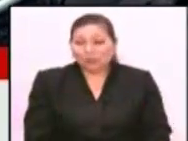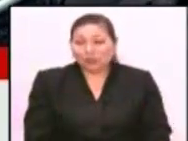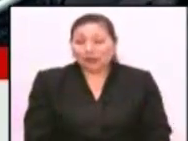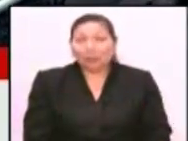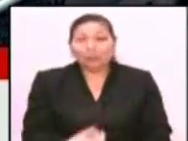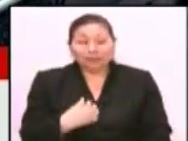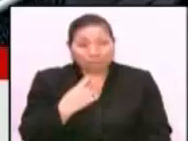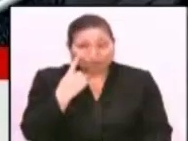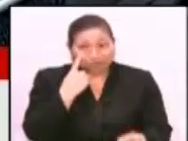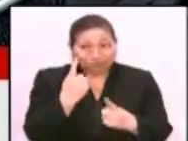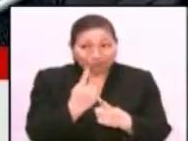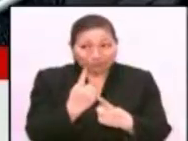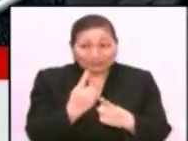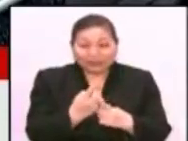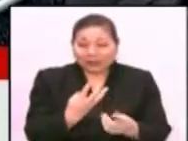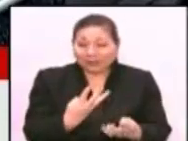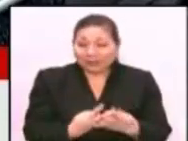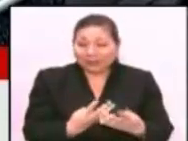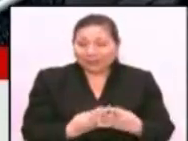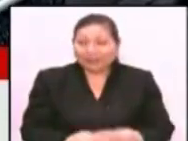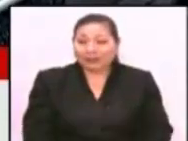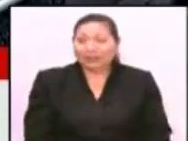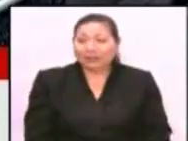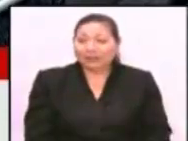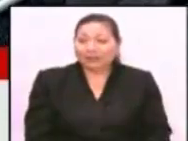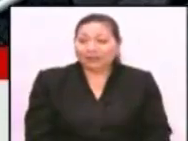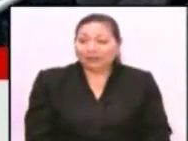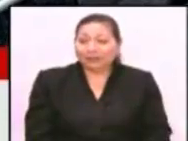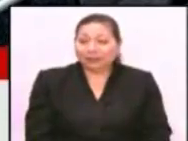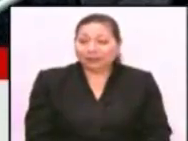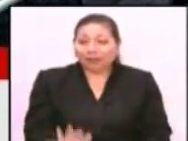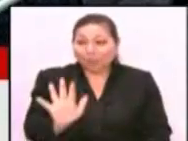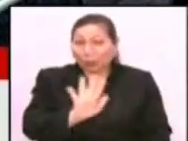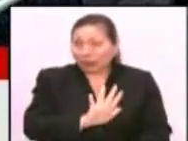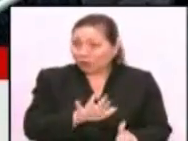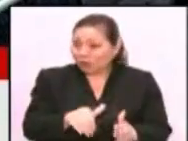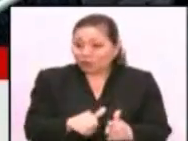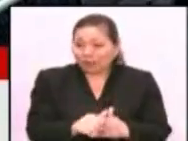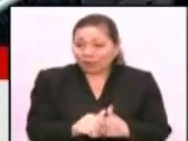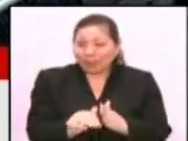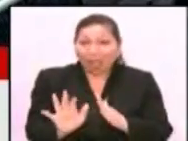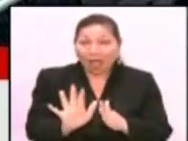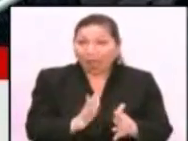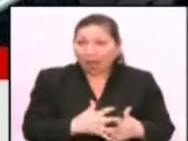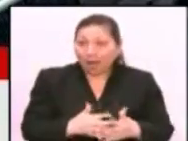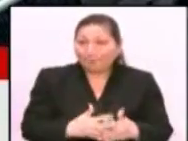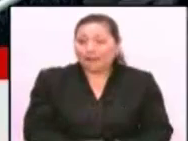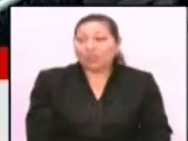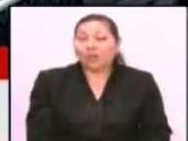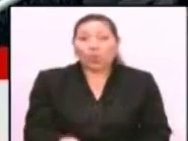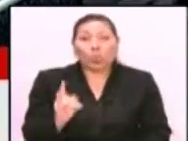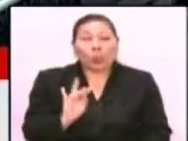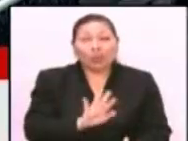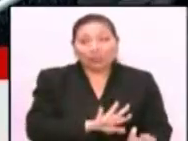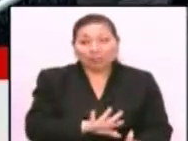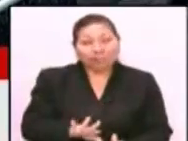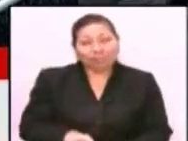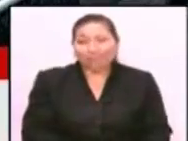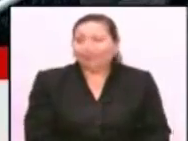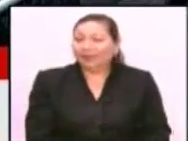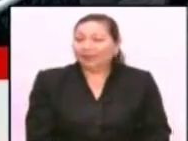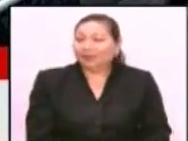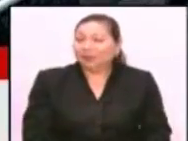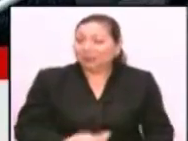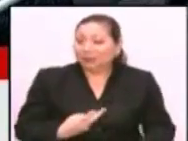Yo conozco todas las cárceles de todo el continente americano, por lo menos, salvo las del Uruguay.